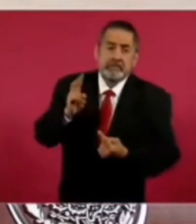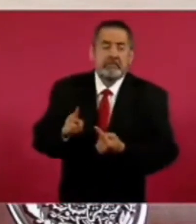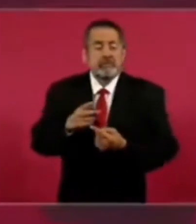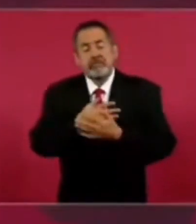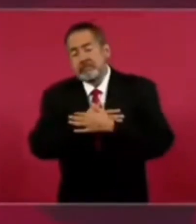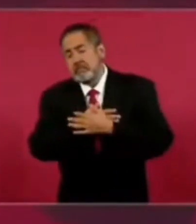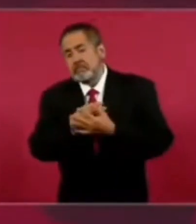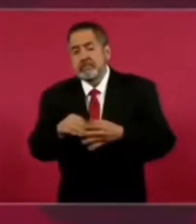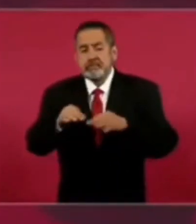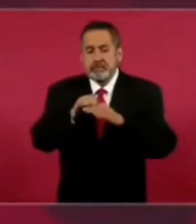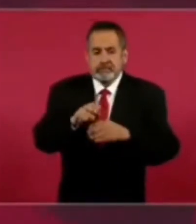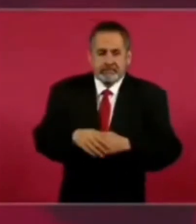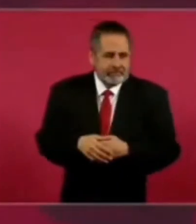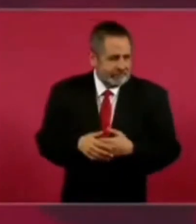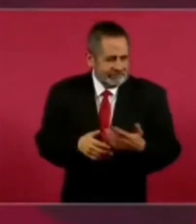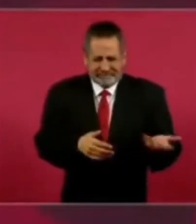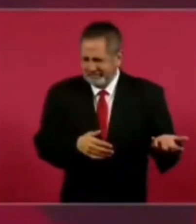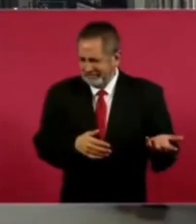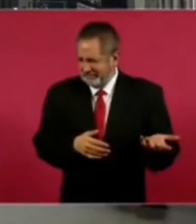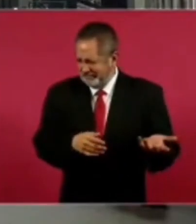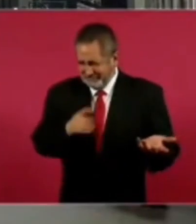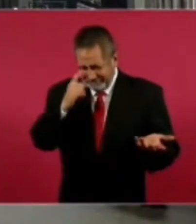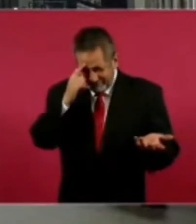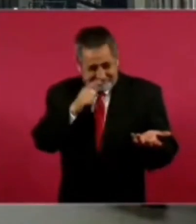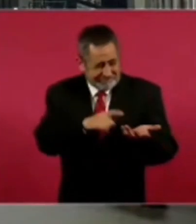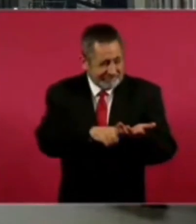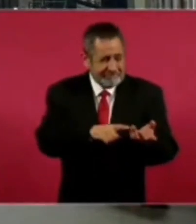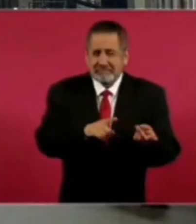Ando buscando todavía